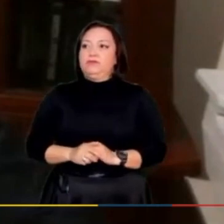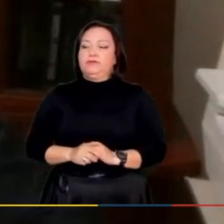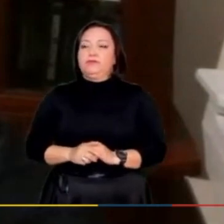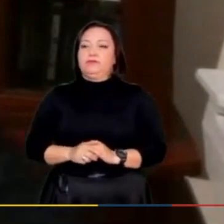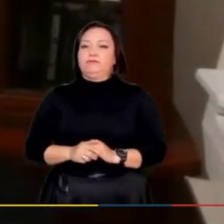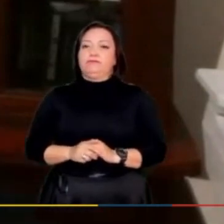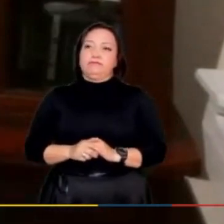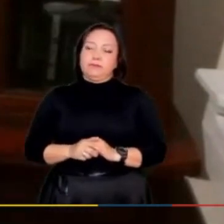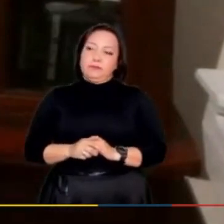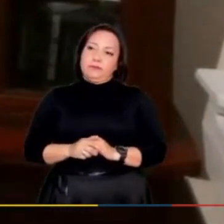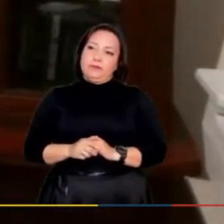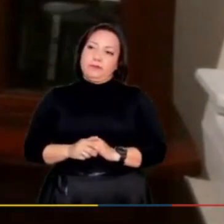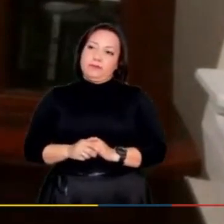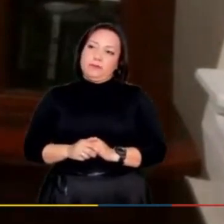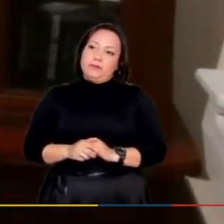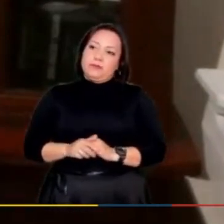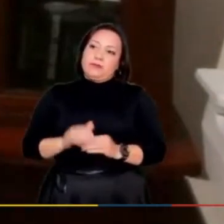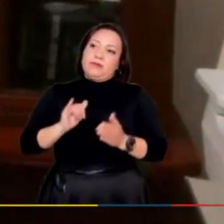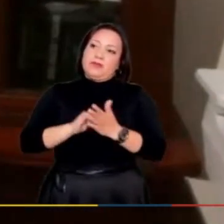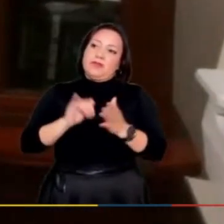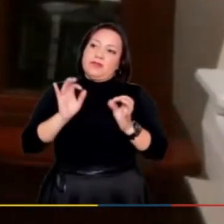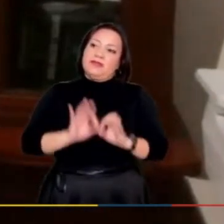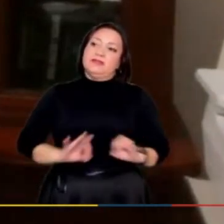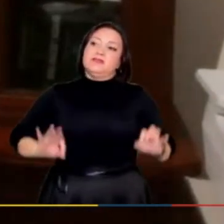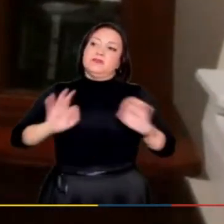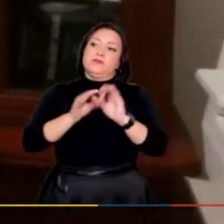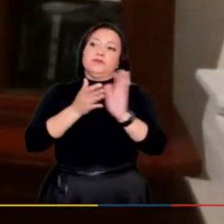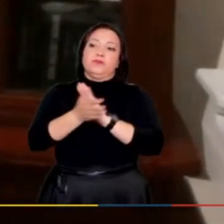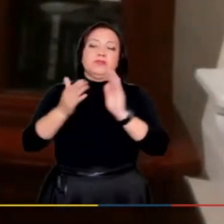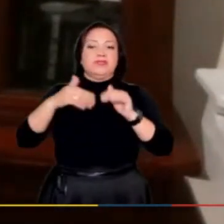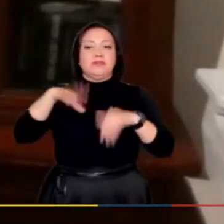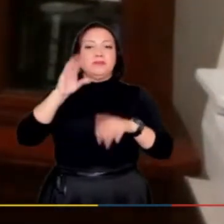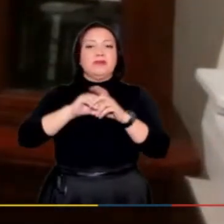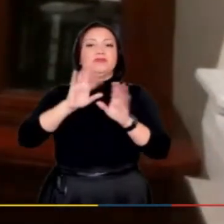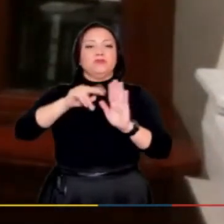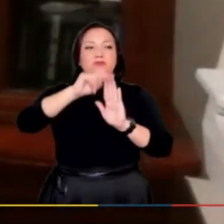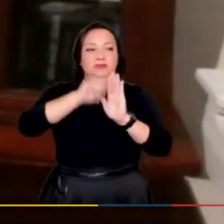Y es muy importante en esta normativa